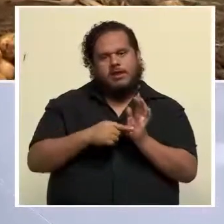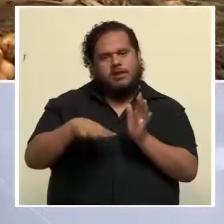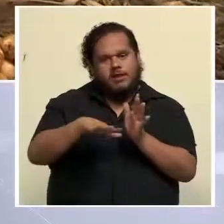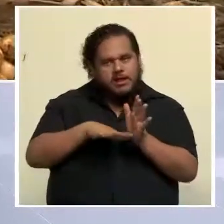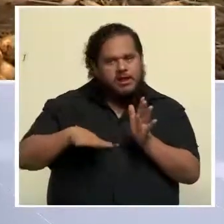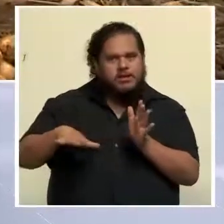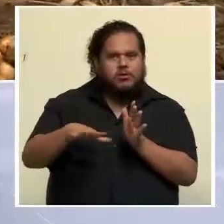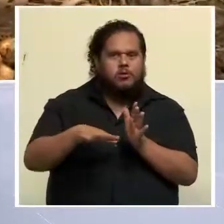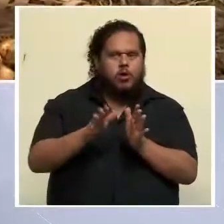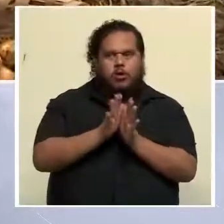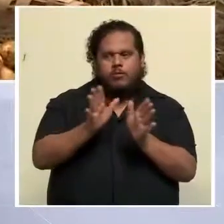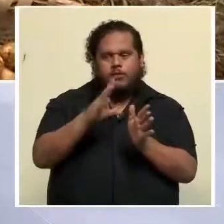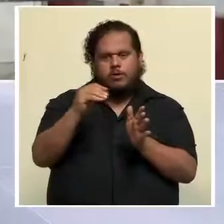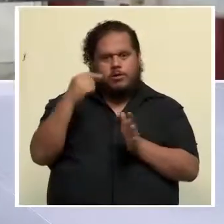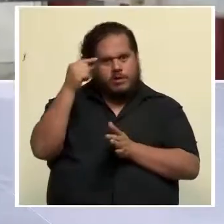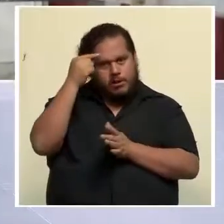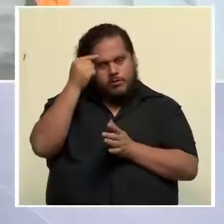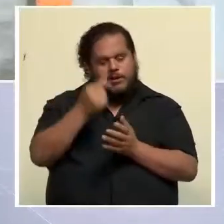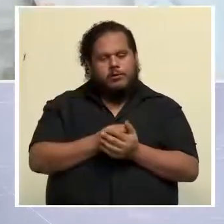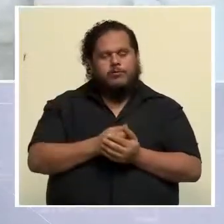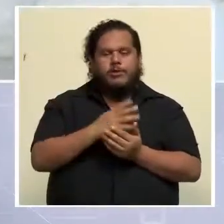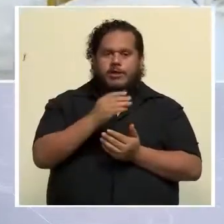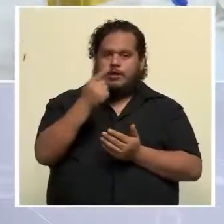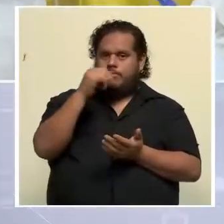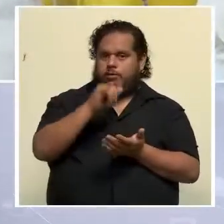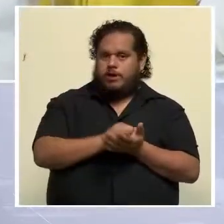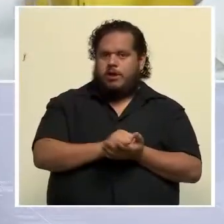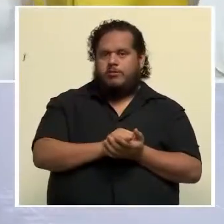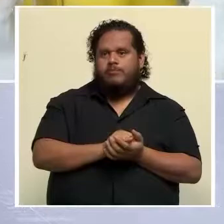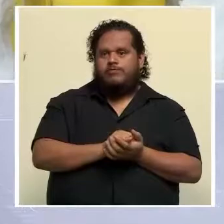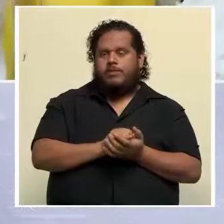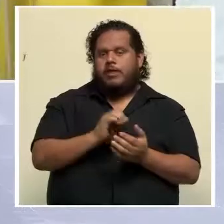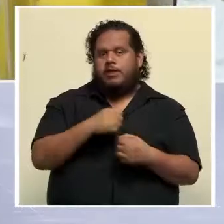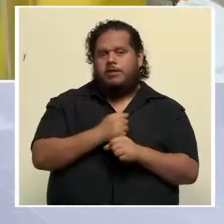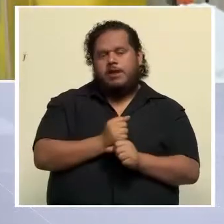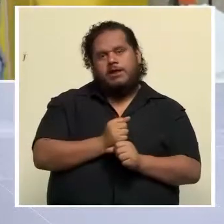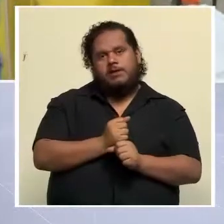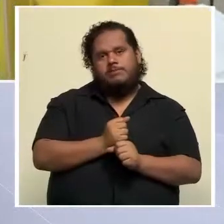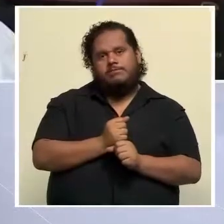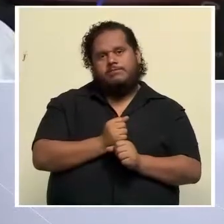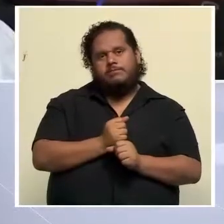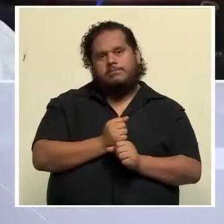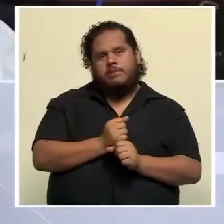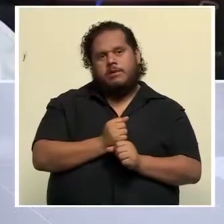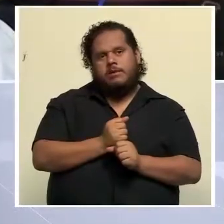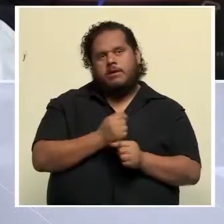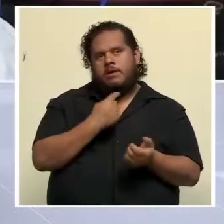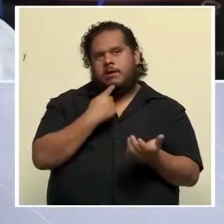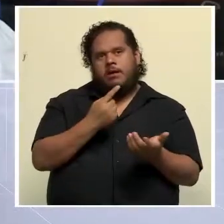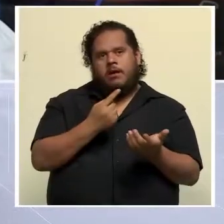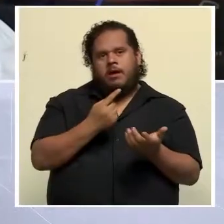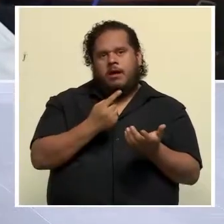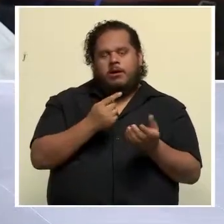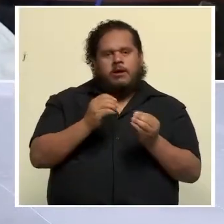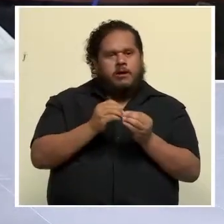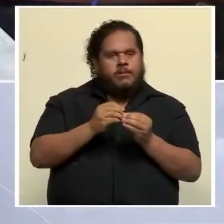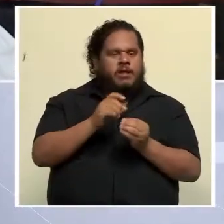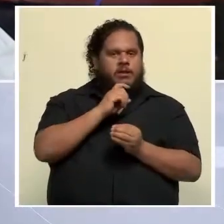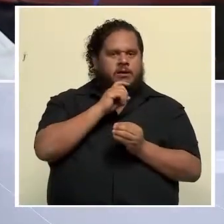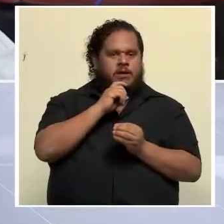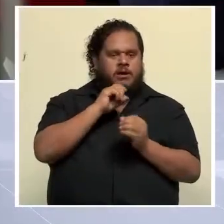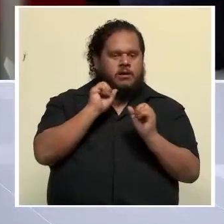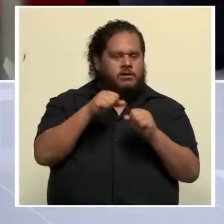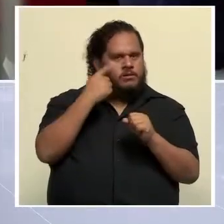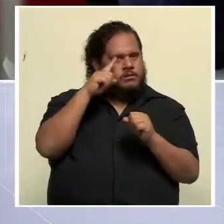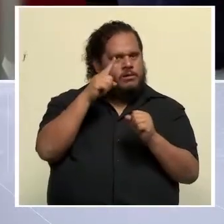sector público y del gobierno, y por lo tanto, pues se haría, digamos, bastante más complejo la posibilidad para